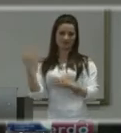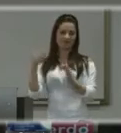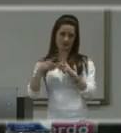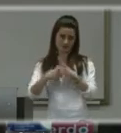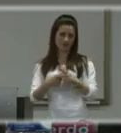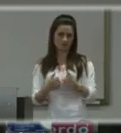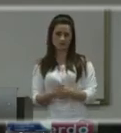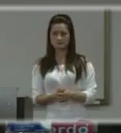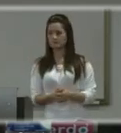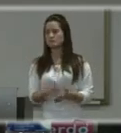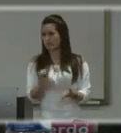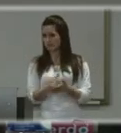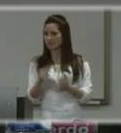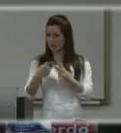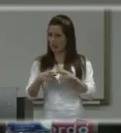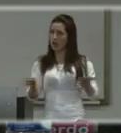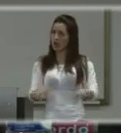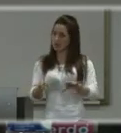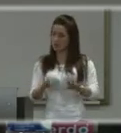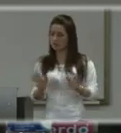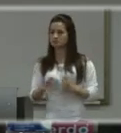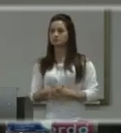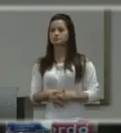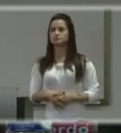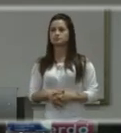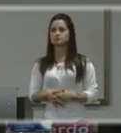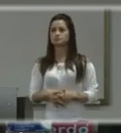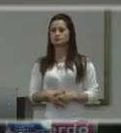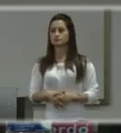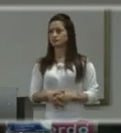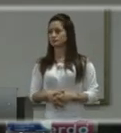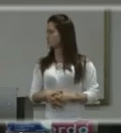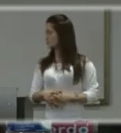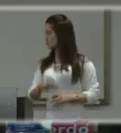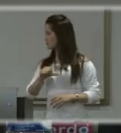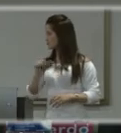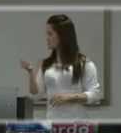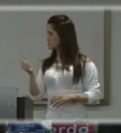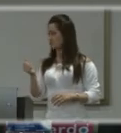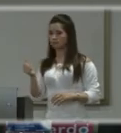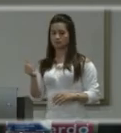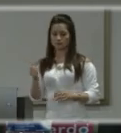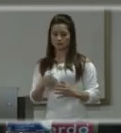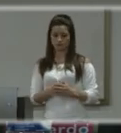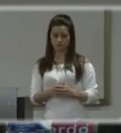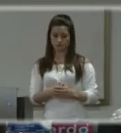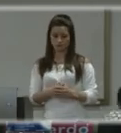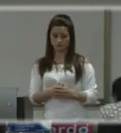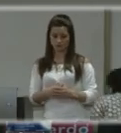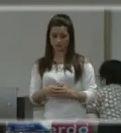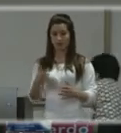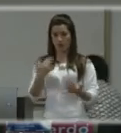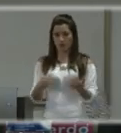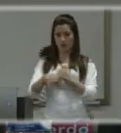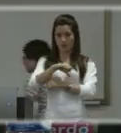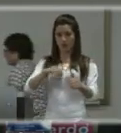Ya terminando con esa actividad, la parte de multiplicadores que ya digamos la mencioné, voy a dejar a